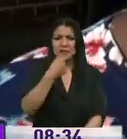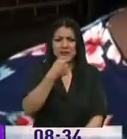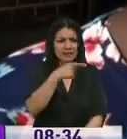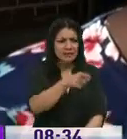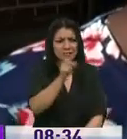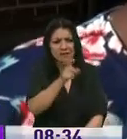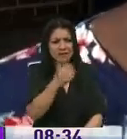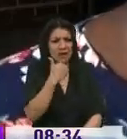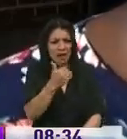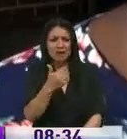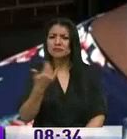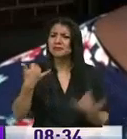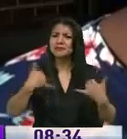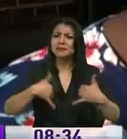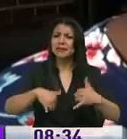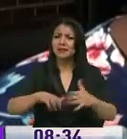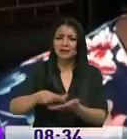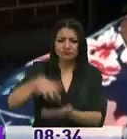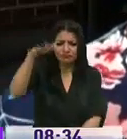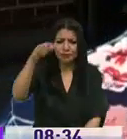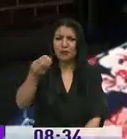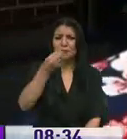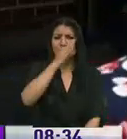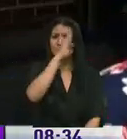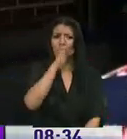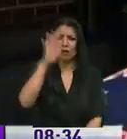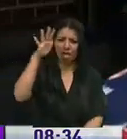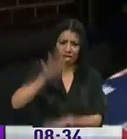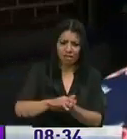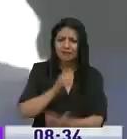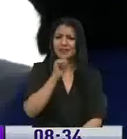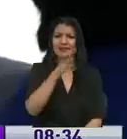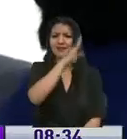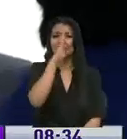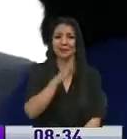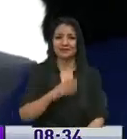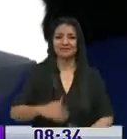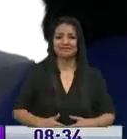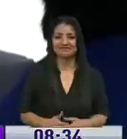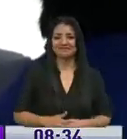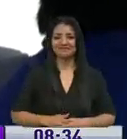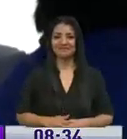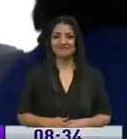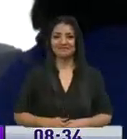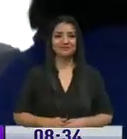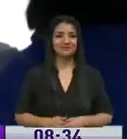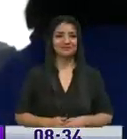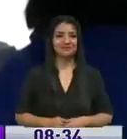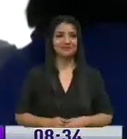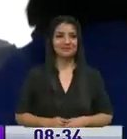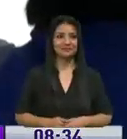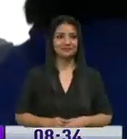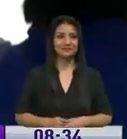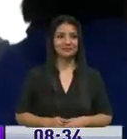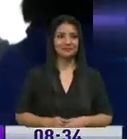necesidades. Siempre crece, nunca ha hecho falta comida para nadie. Informó Adriana Rojas. Es tiempo de